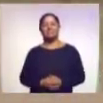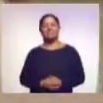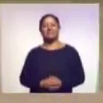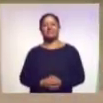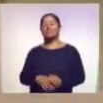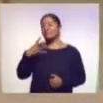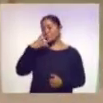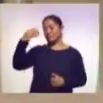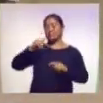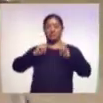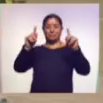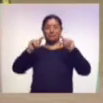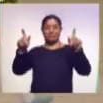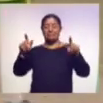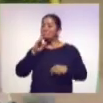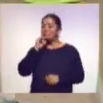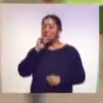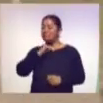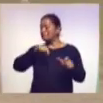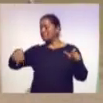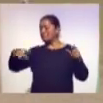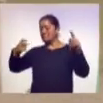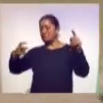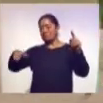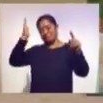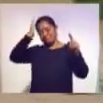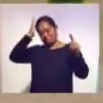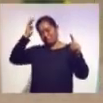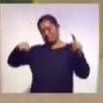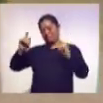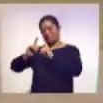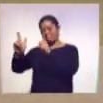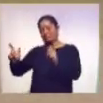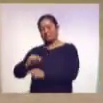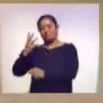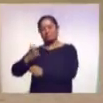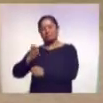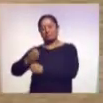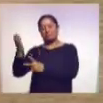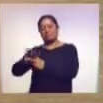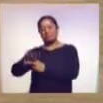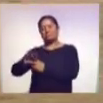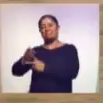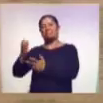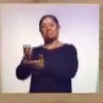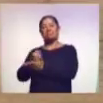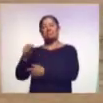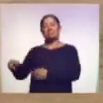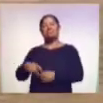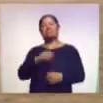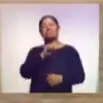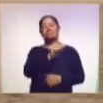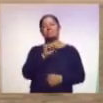Lobos de Tlaxcala no pudo ante el segundo de la tabla y líder de grupo en la cuarta división Premier Street Soccer. El marcador fue